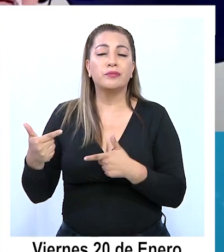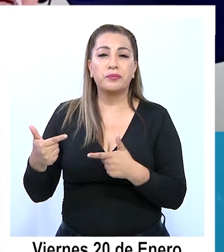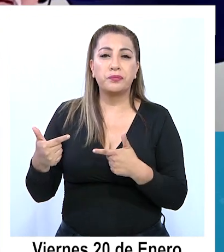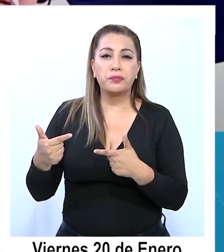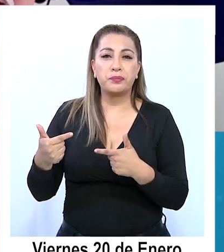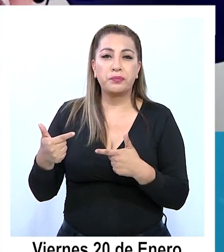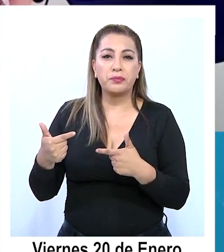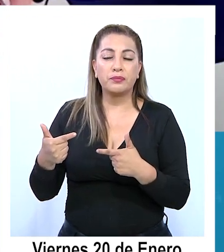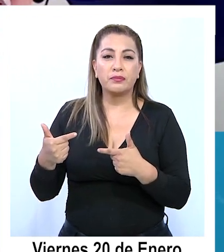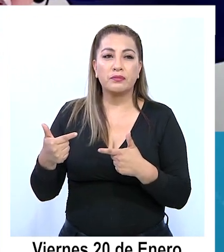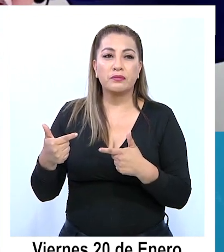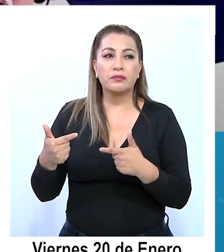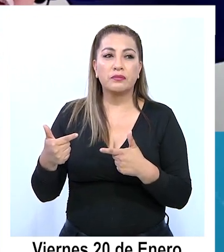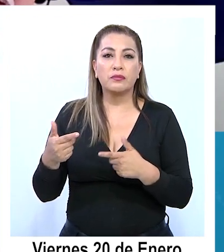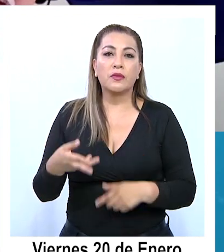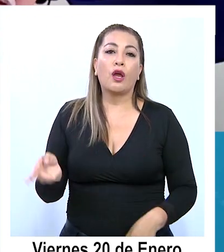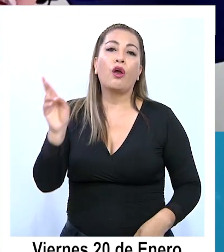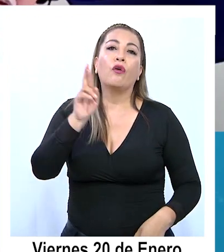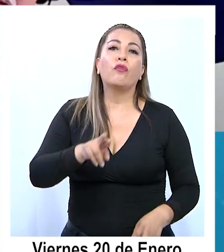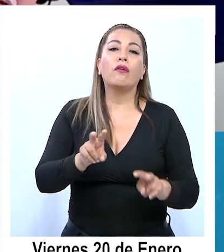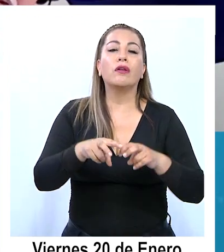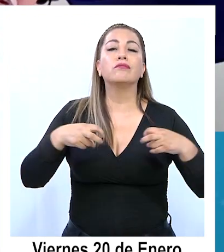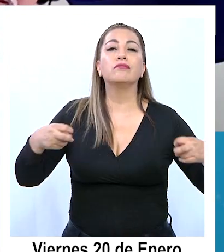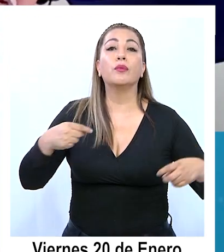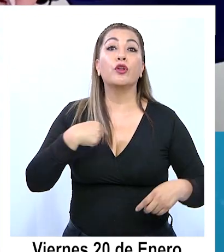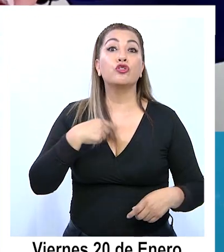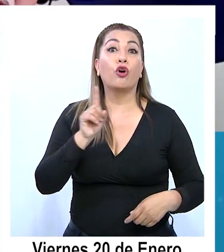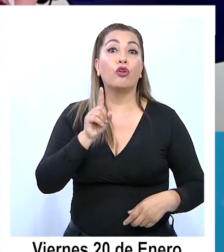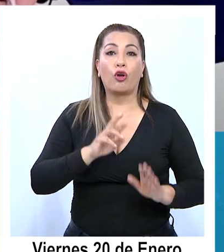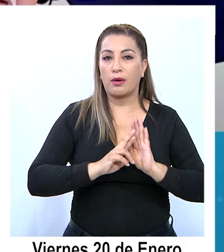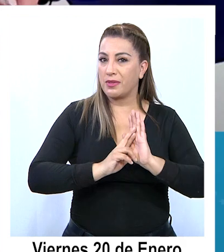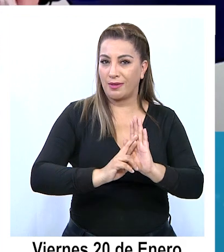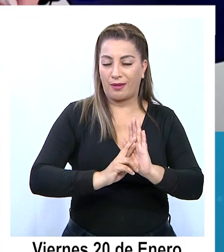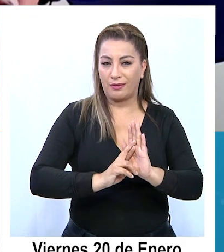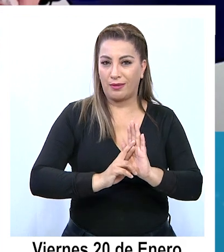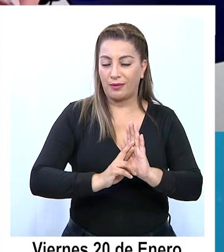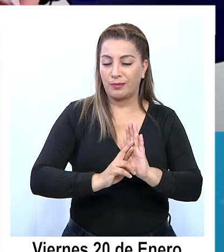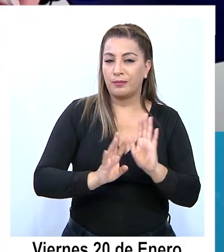definitiva, volviendo a la mesa de seguridad, no seré yo su representante. Me parece